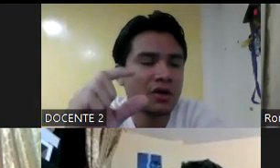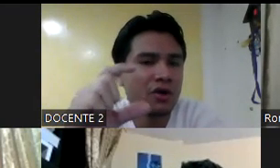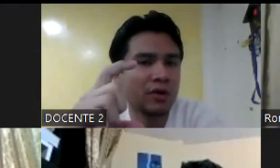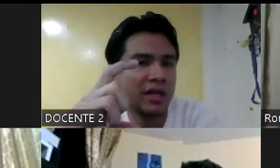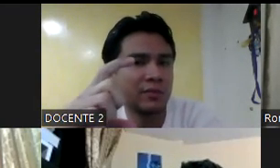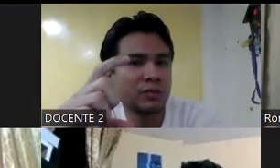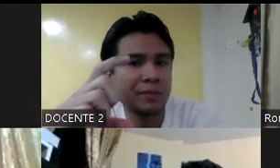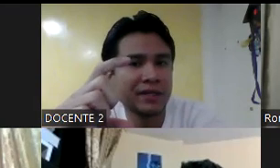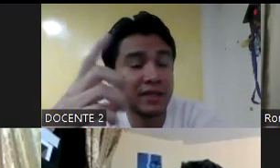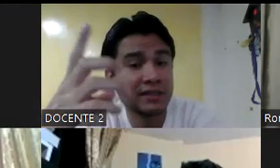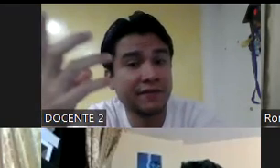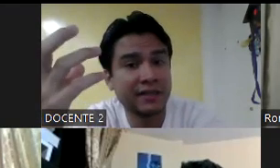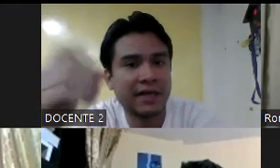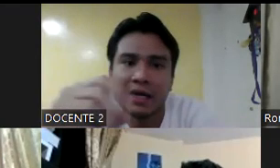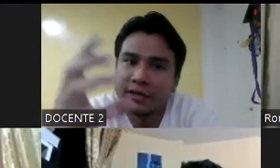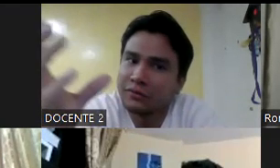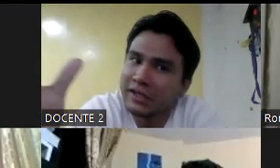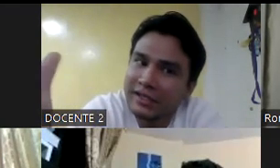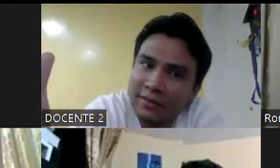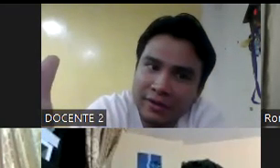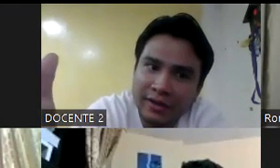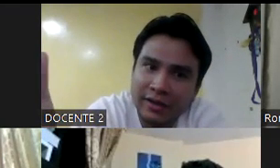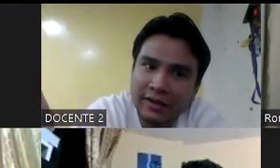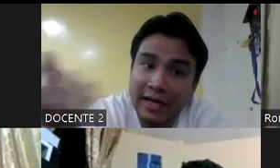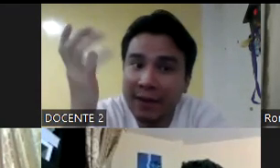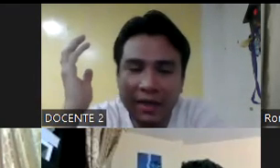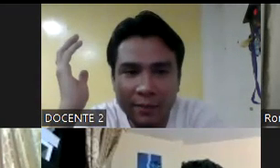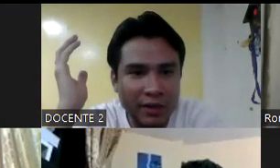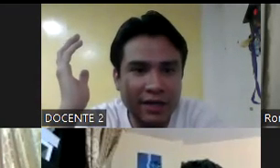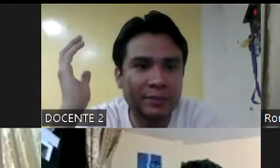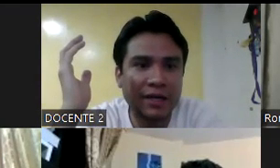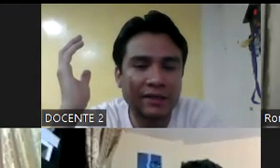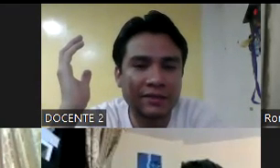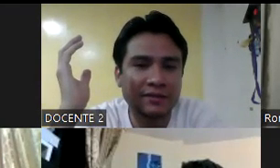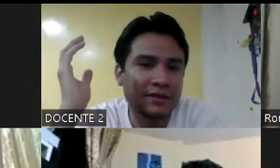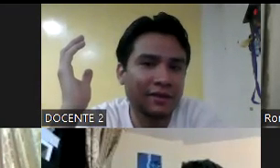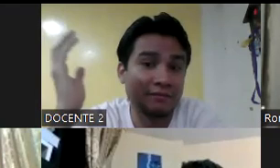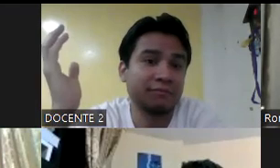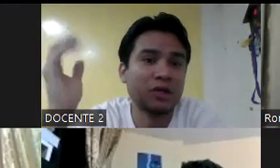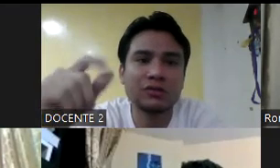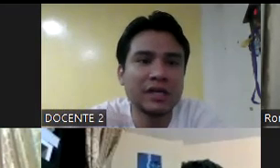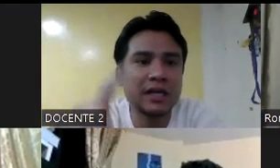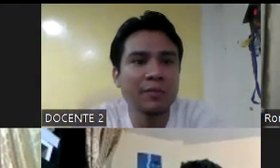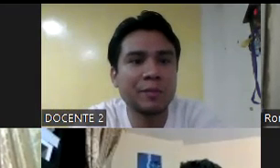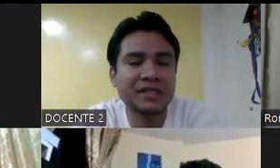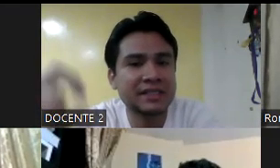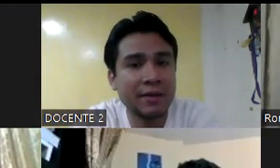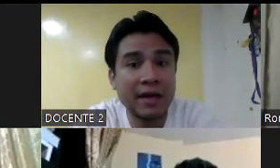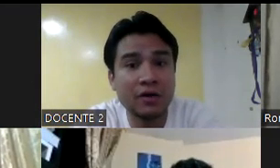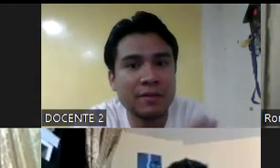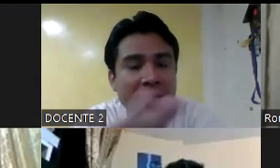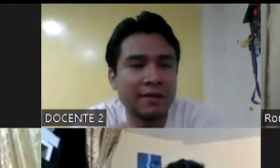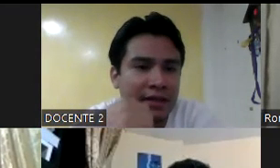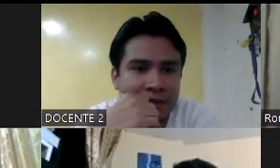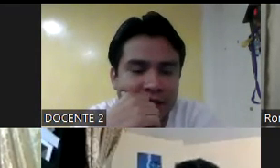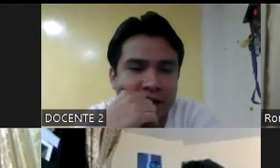niños, como le damos Buprex, que es de fresa, y les gusta el sabor, dame que me duele las piernas. Pero si usted le da el Buprex que sabe